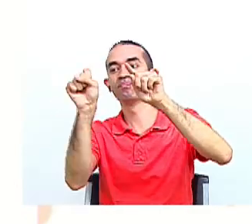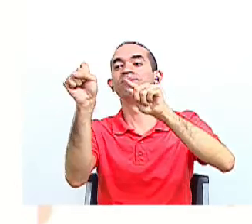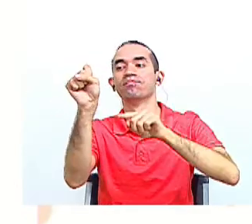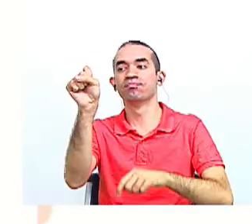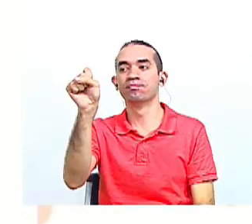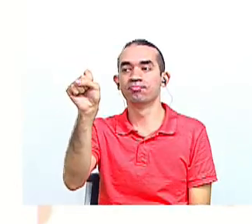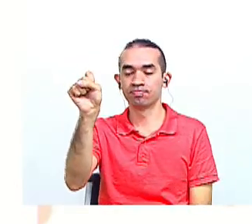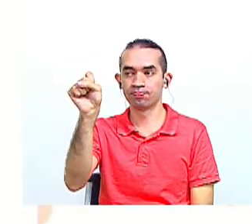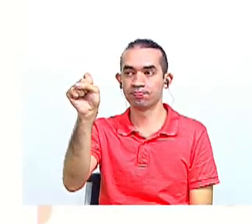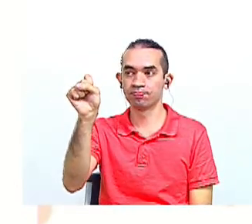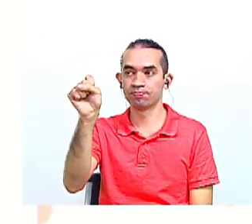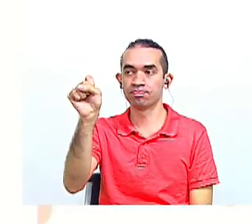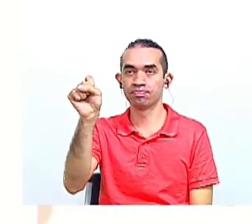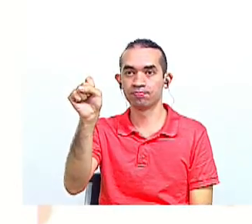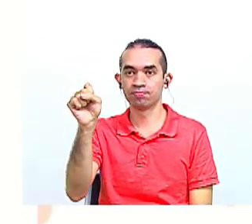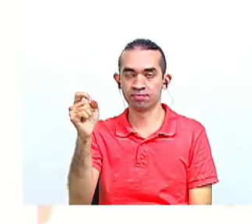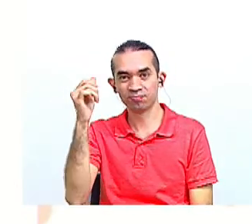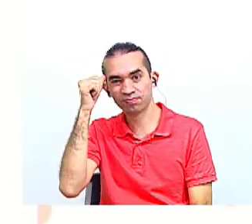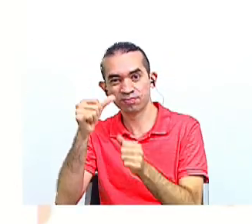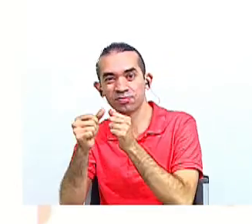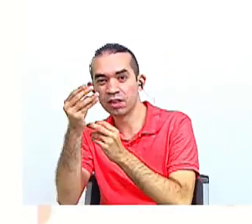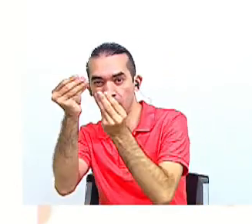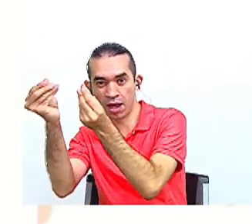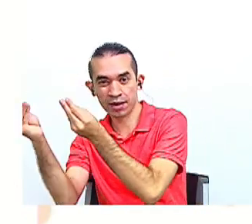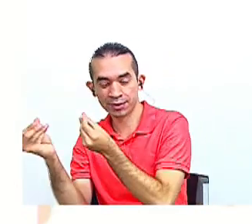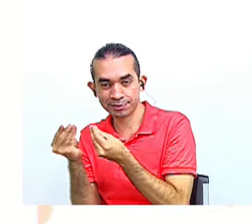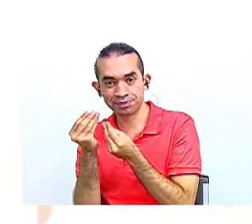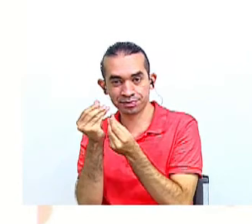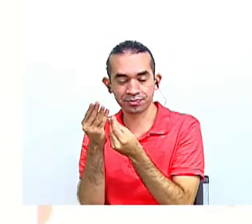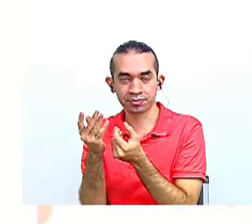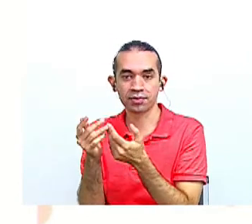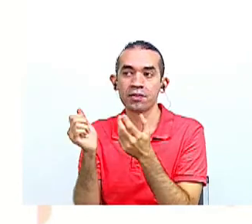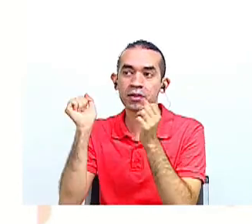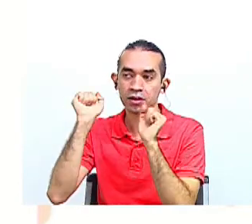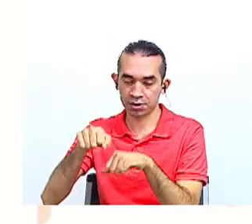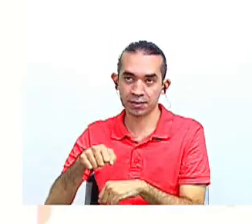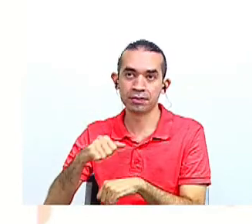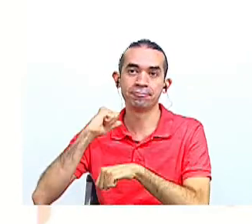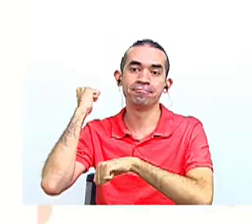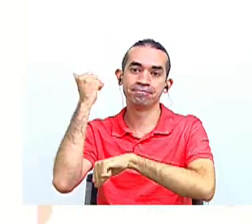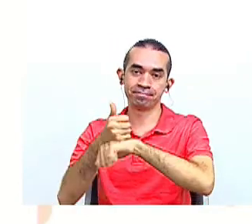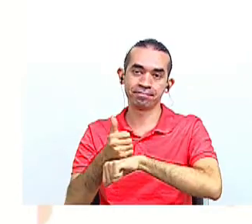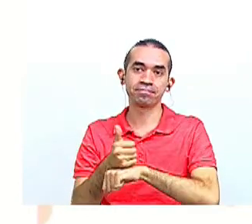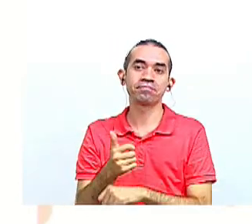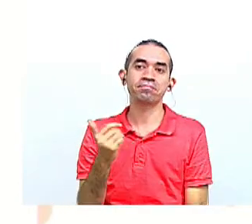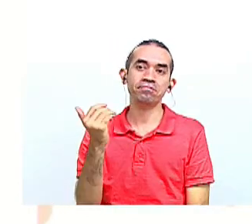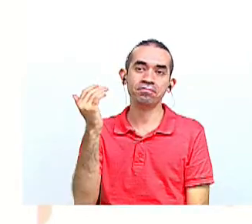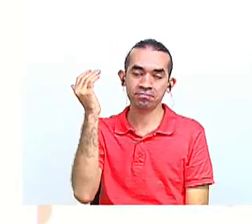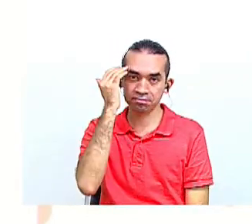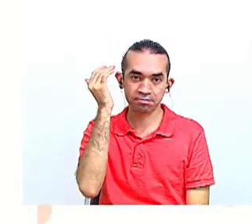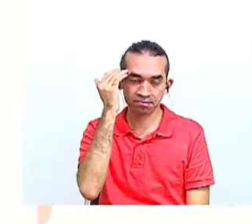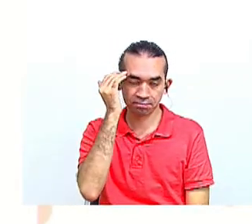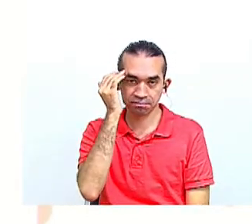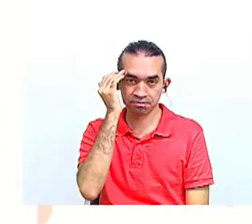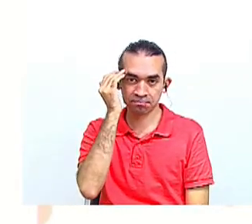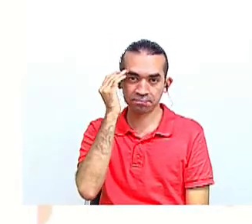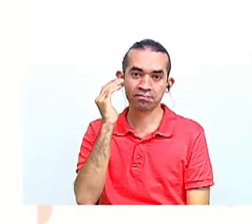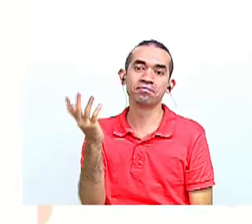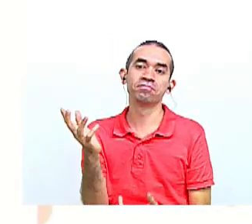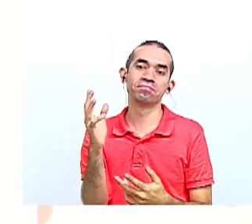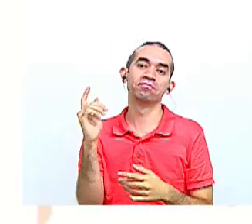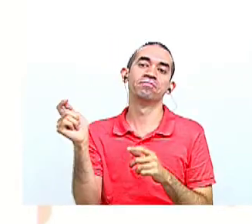que estaba sobre la arena, ¿recuerdan? Podríamos decir que ya podemos encontrar